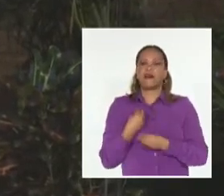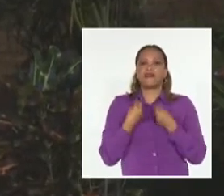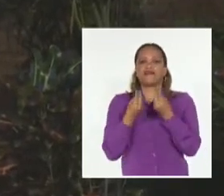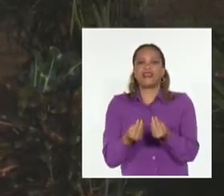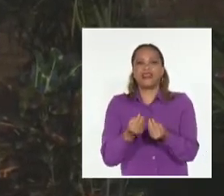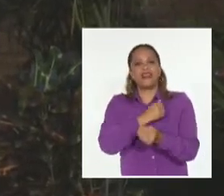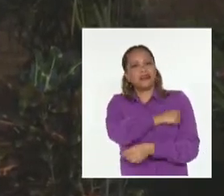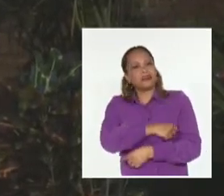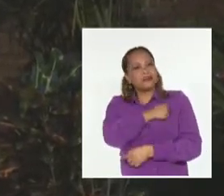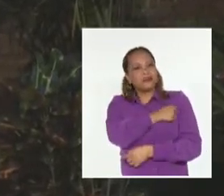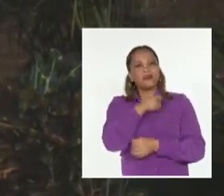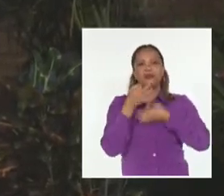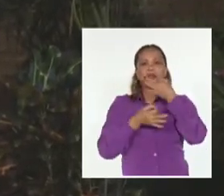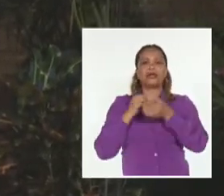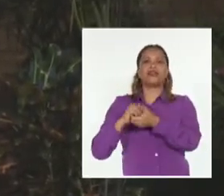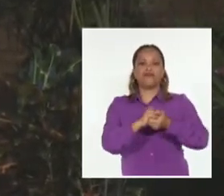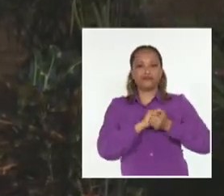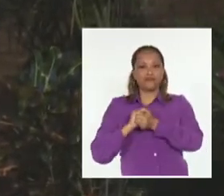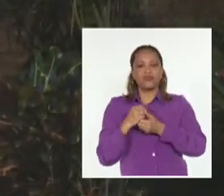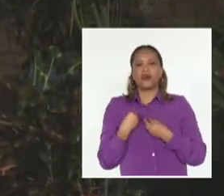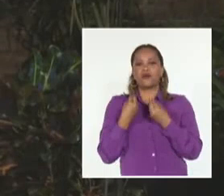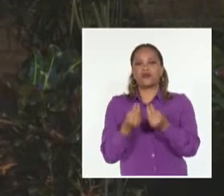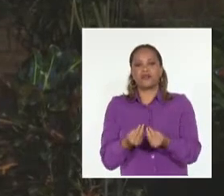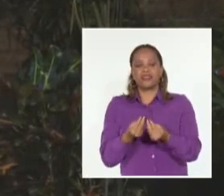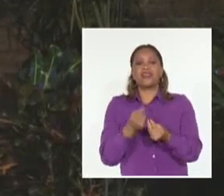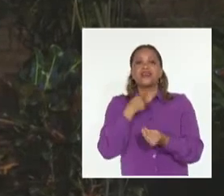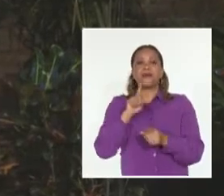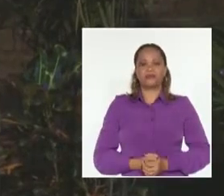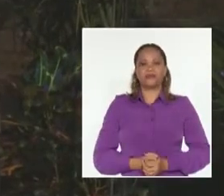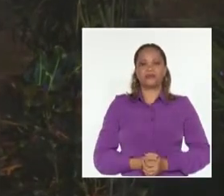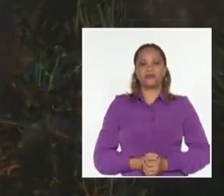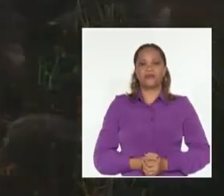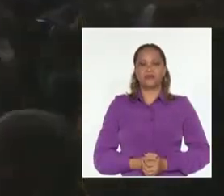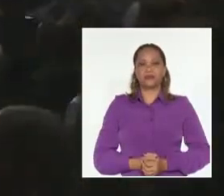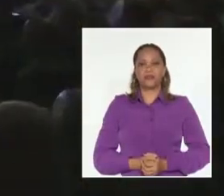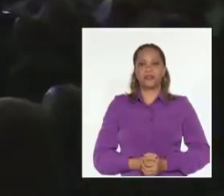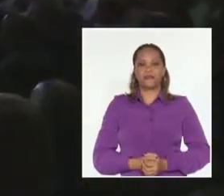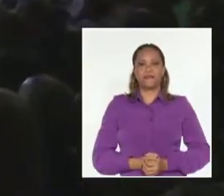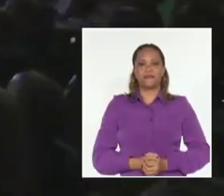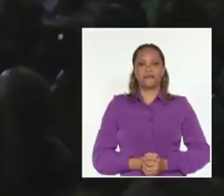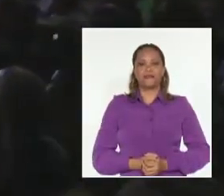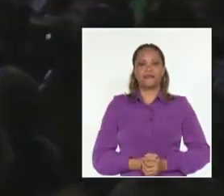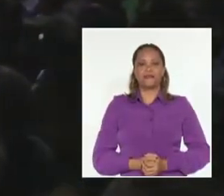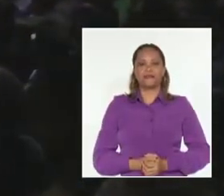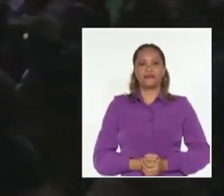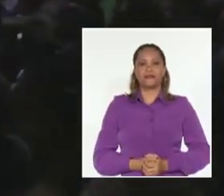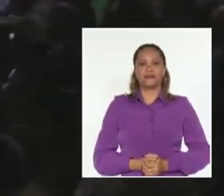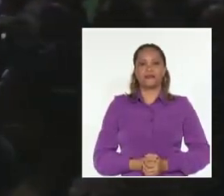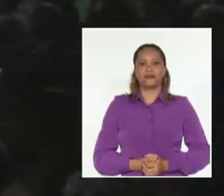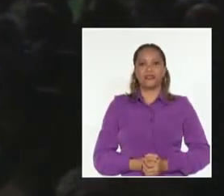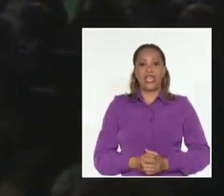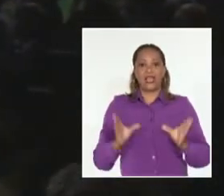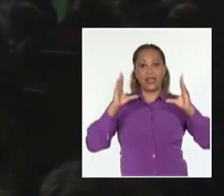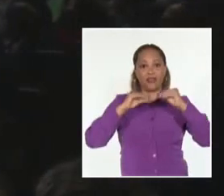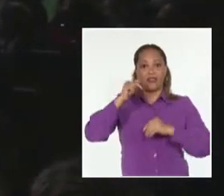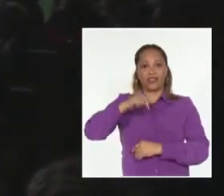a expresarles nuestra solidaridad y a agradecerles esos abrazos. Hoy, en esta noche,